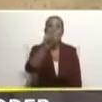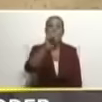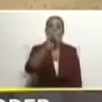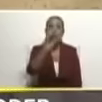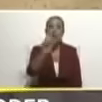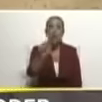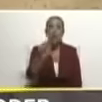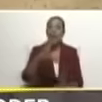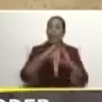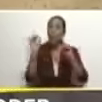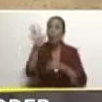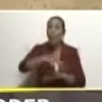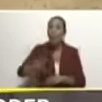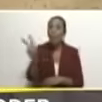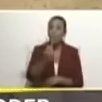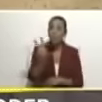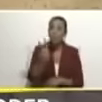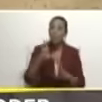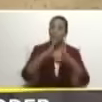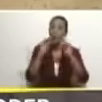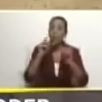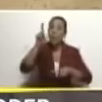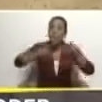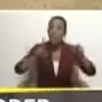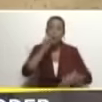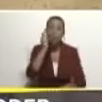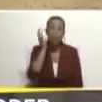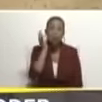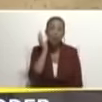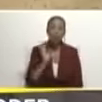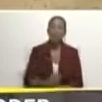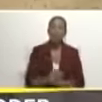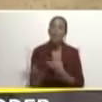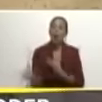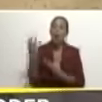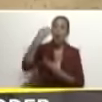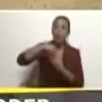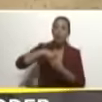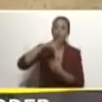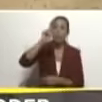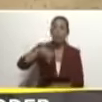para todos los venezolanos, para todas las venezolanas, y